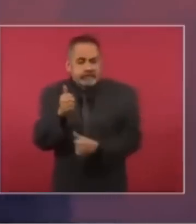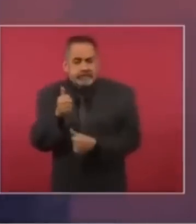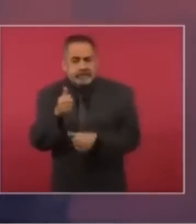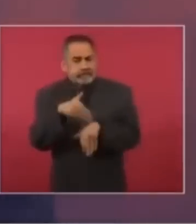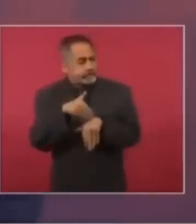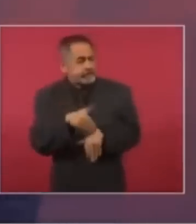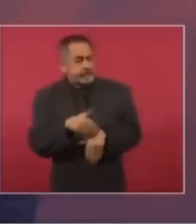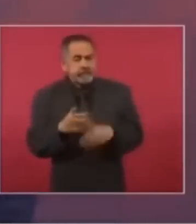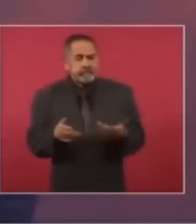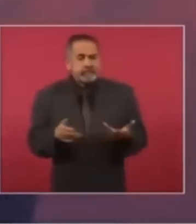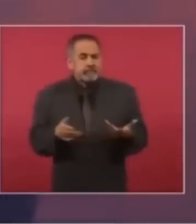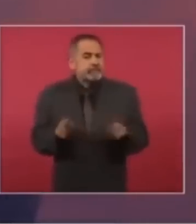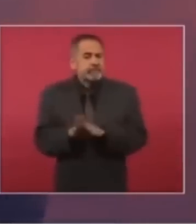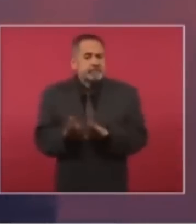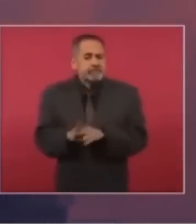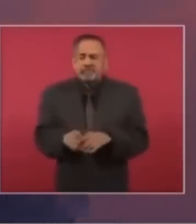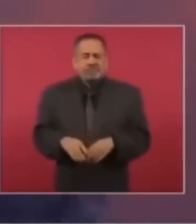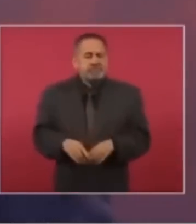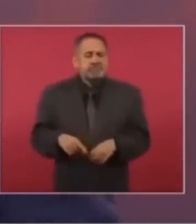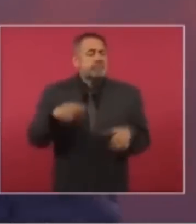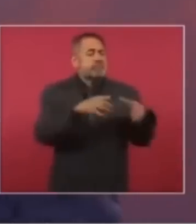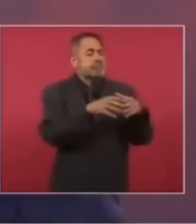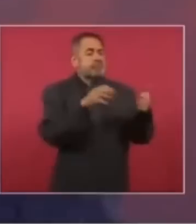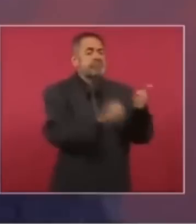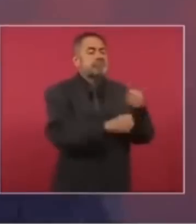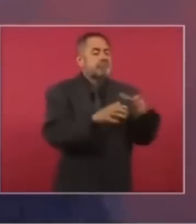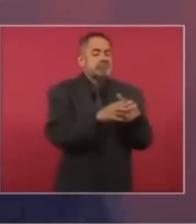de una minoría rapaz